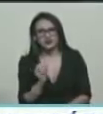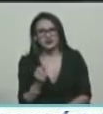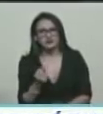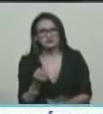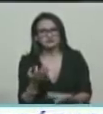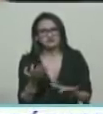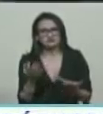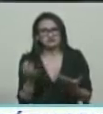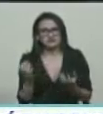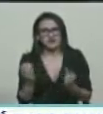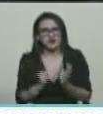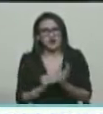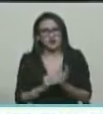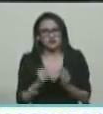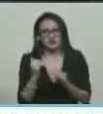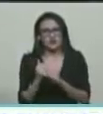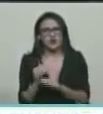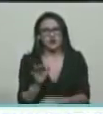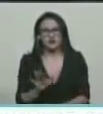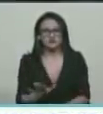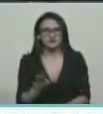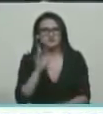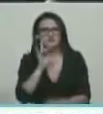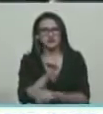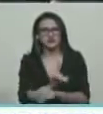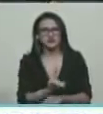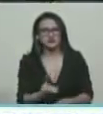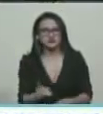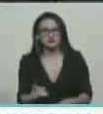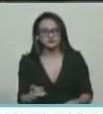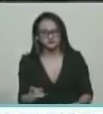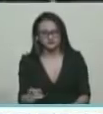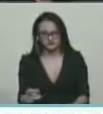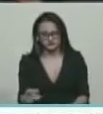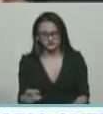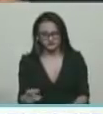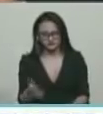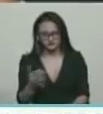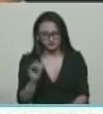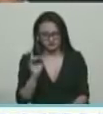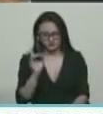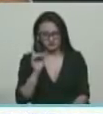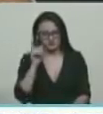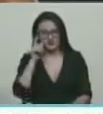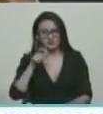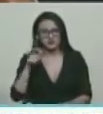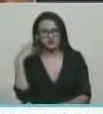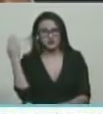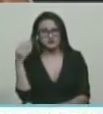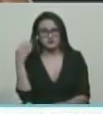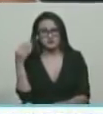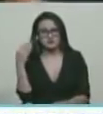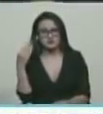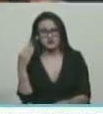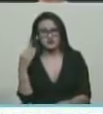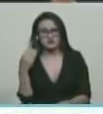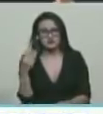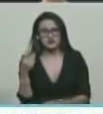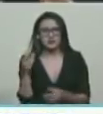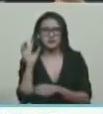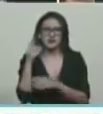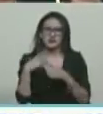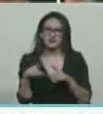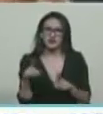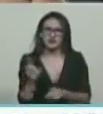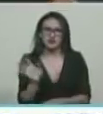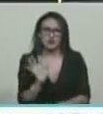hemos vivido nosotros aquí parecidas a eso? Entonces hay gente que igual piensa que es un país distinto. No,